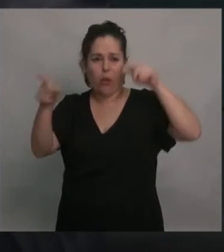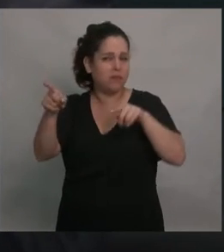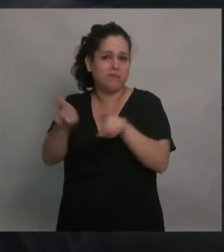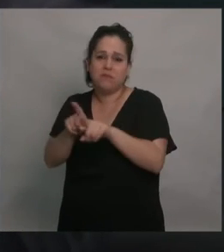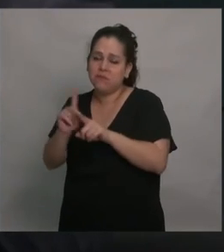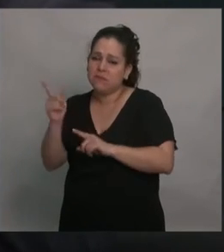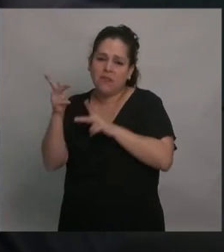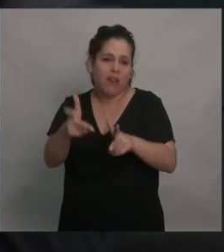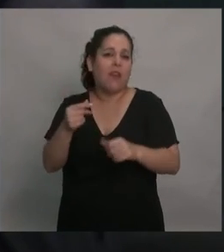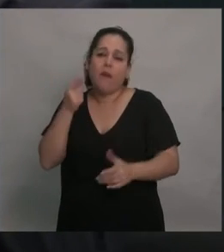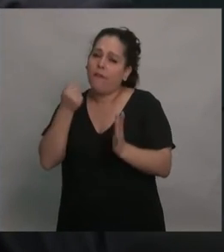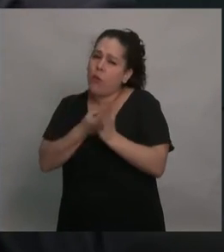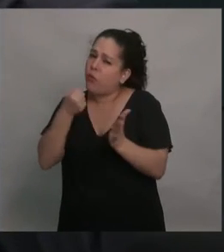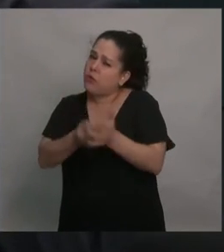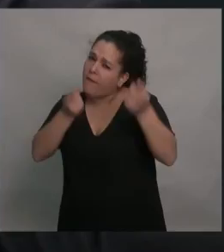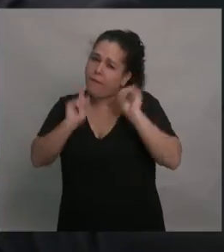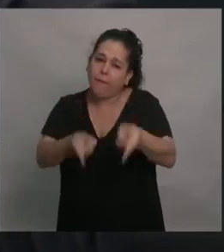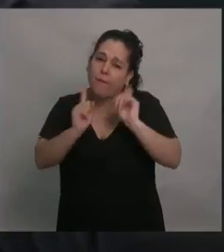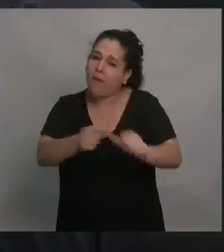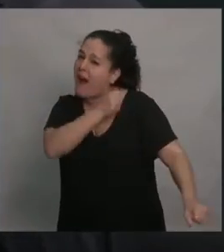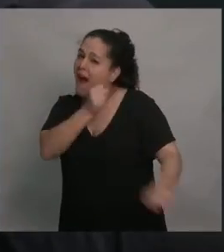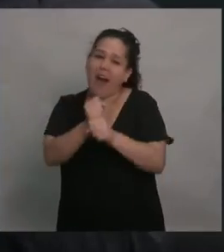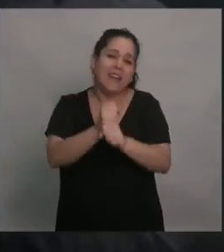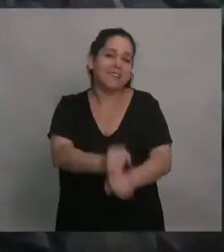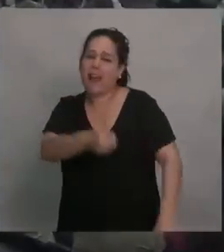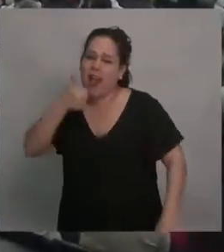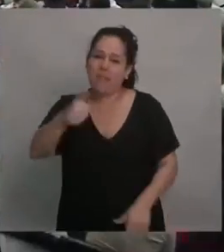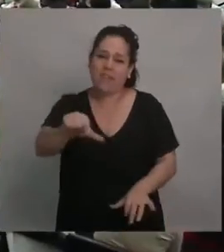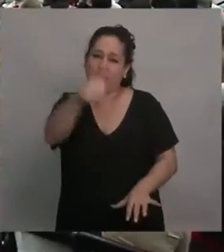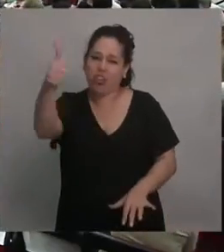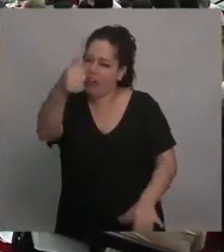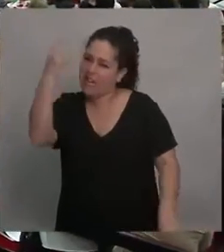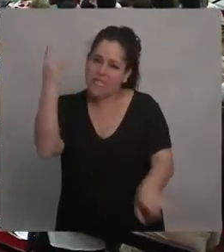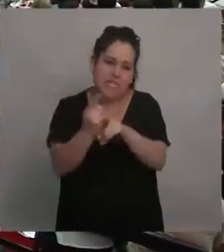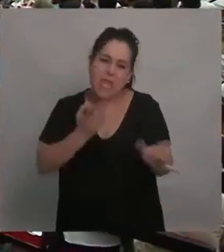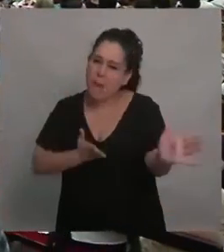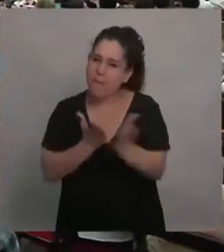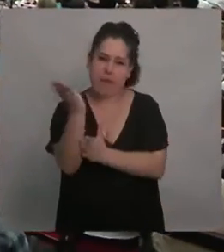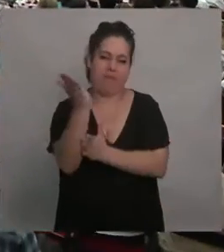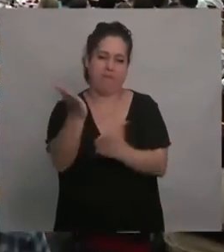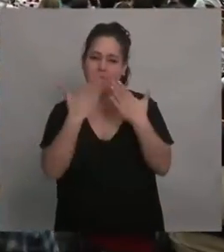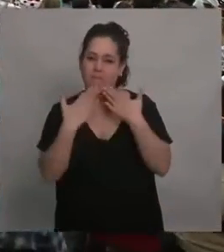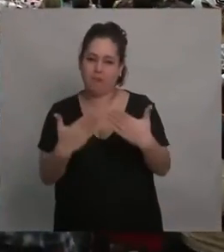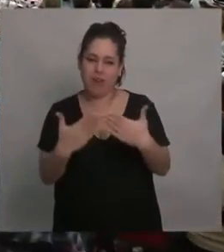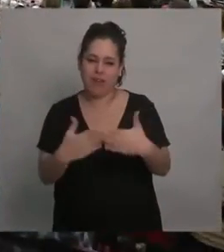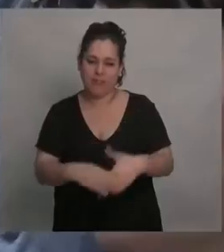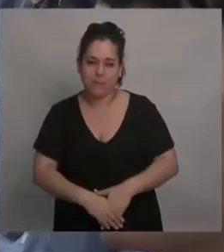lucha. Muchísimas gracias, hasta la victoria siempre. Gracias.